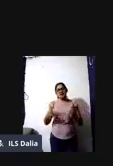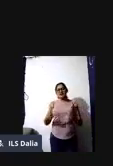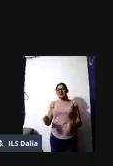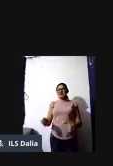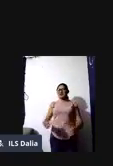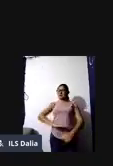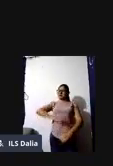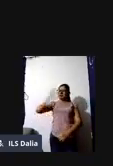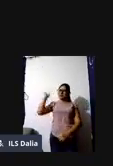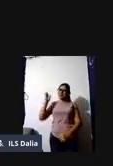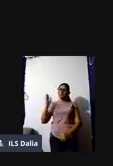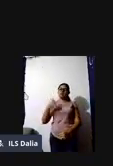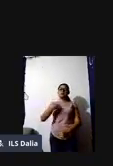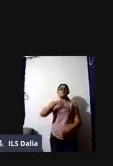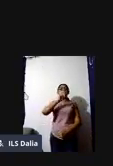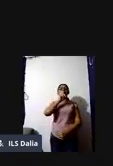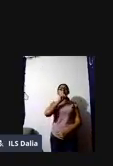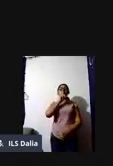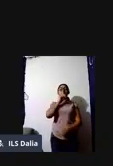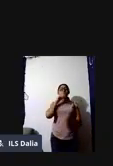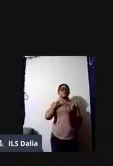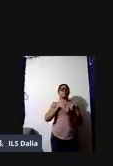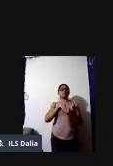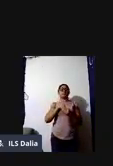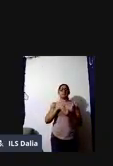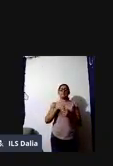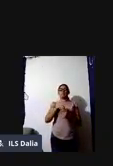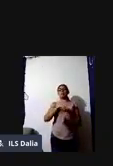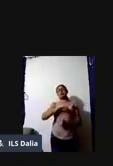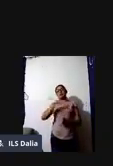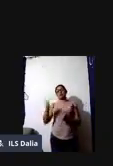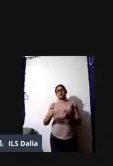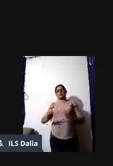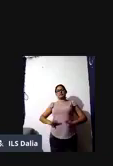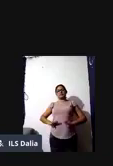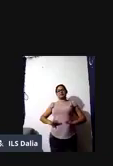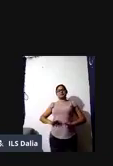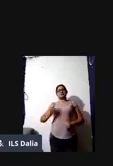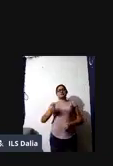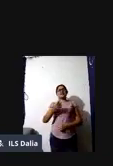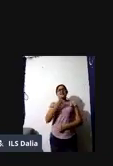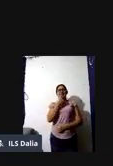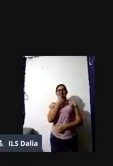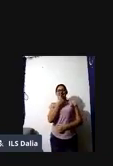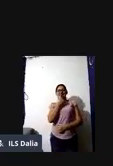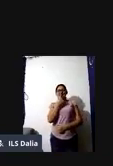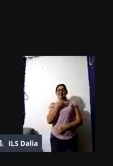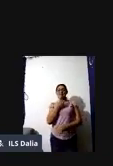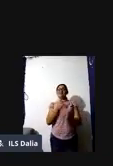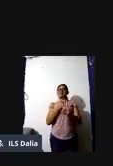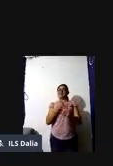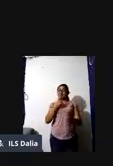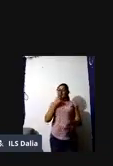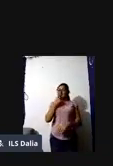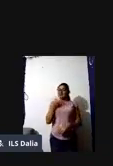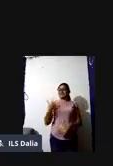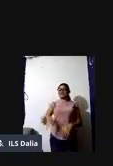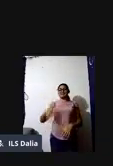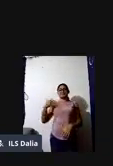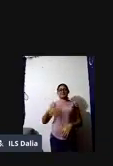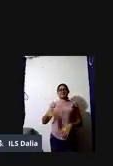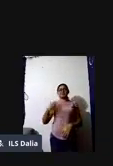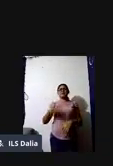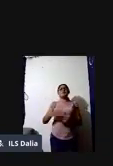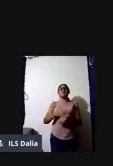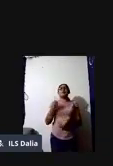pero no lo verbalizo. Celos, ¿no? Los celos son una cosa chula. Celos